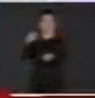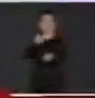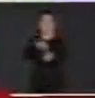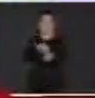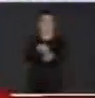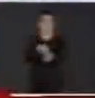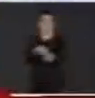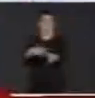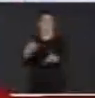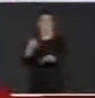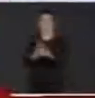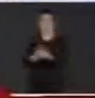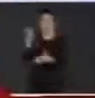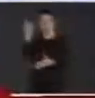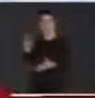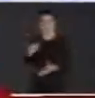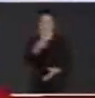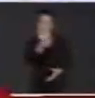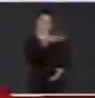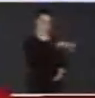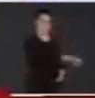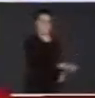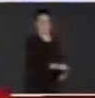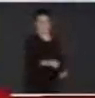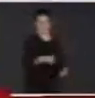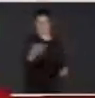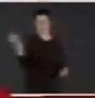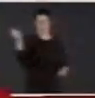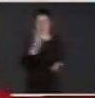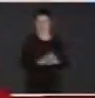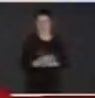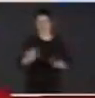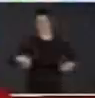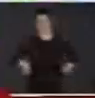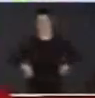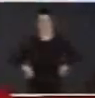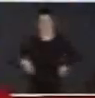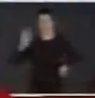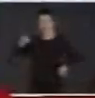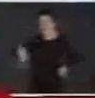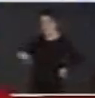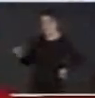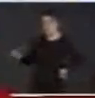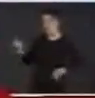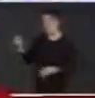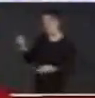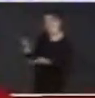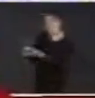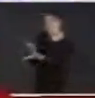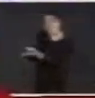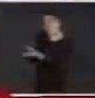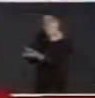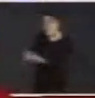joder. Tremenda plaga ahí en la ciudad. Santi Cavado, coño, ponte a trabajar. En